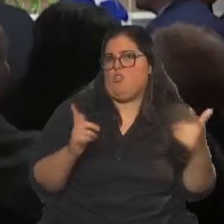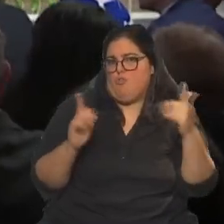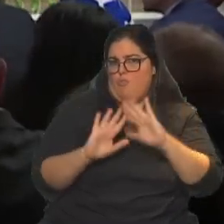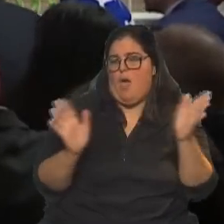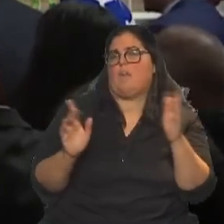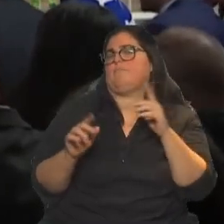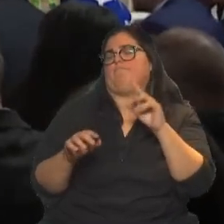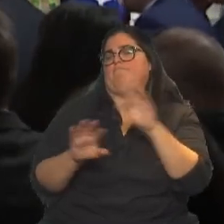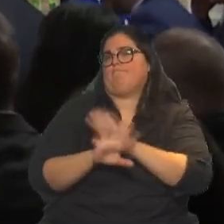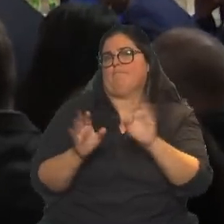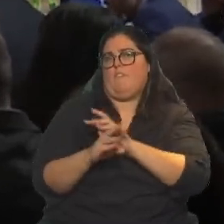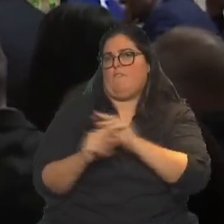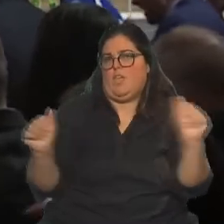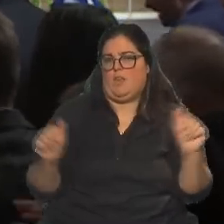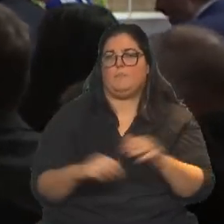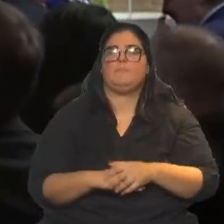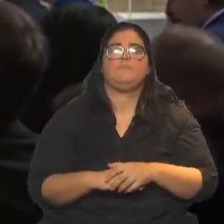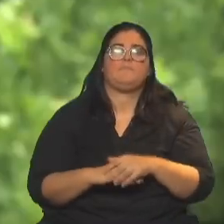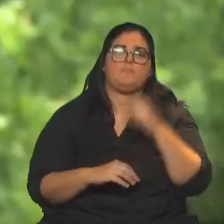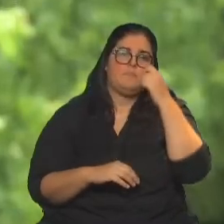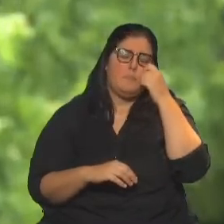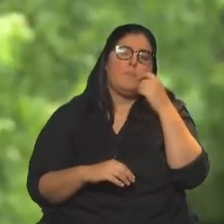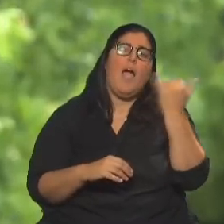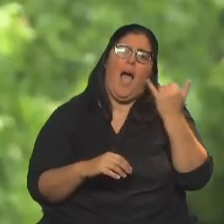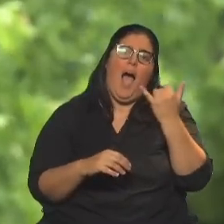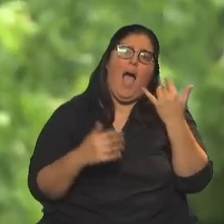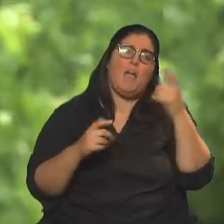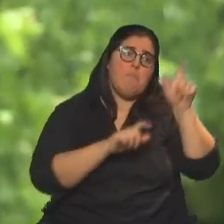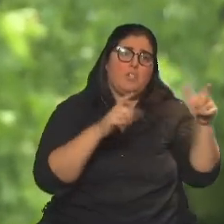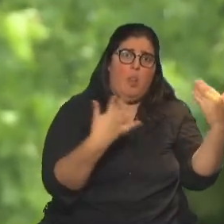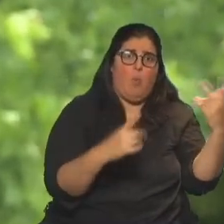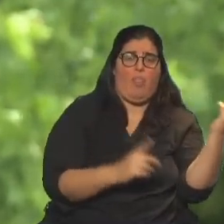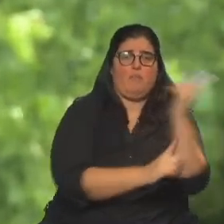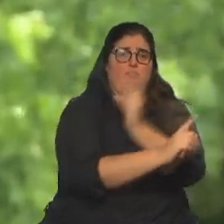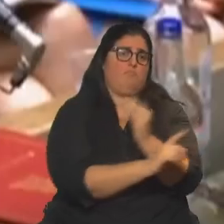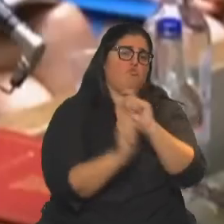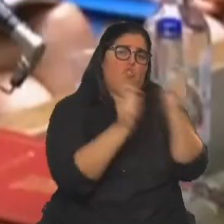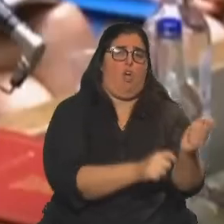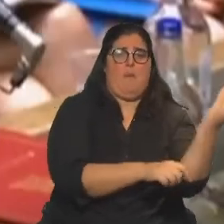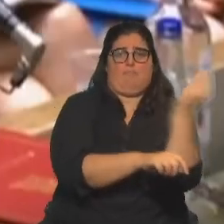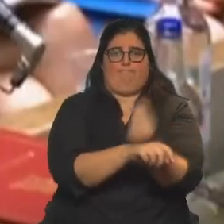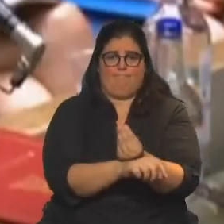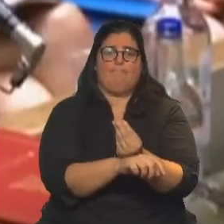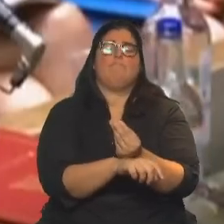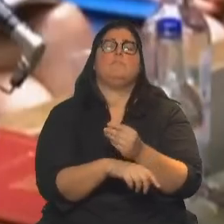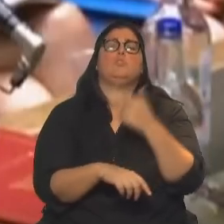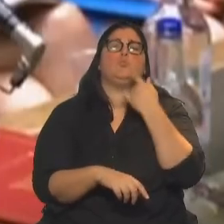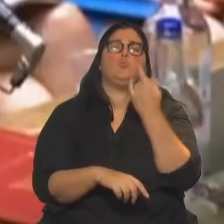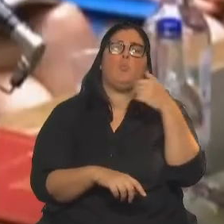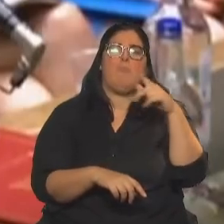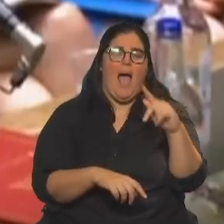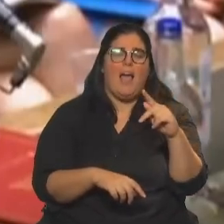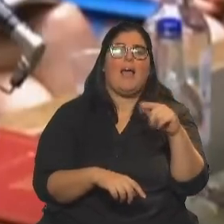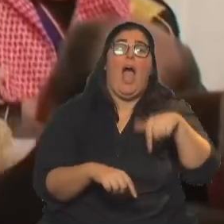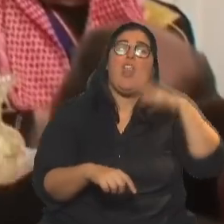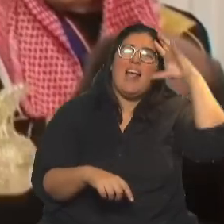ya varios aspirantes conservadores a sucederlo. El ex secretario de Relaciones Exteriores Jeremy Hunt, Rishi Sunak, actual canciller